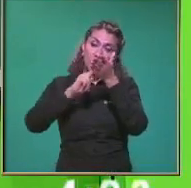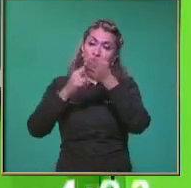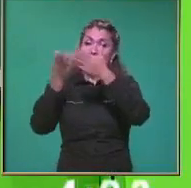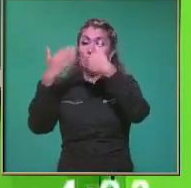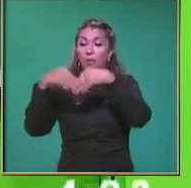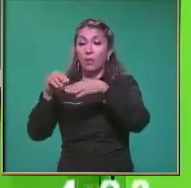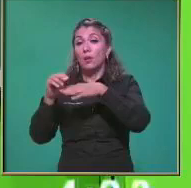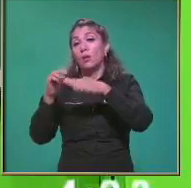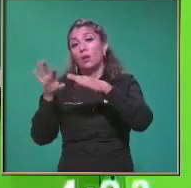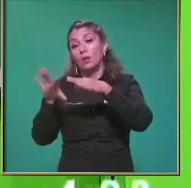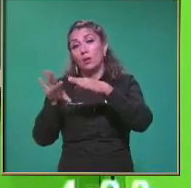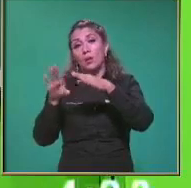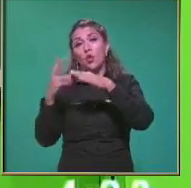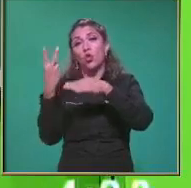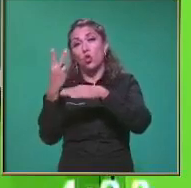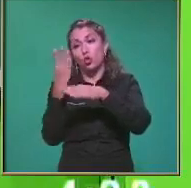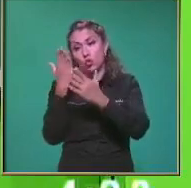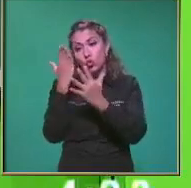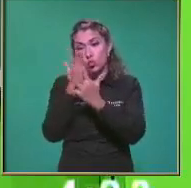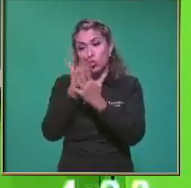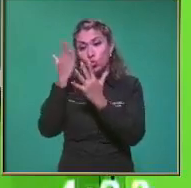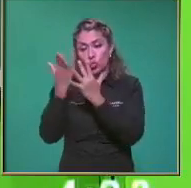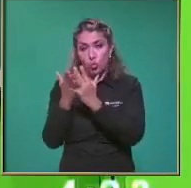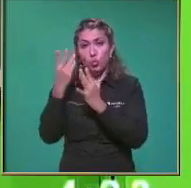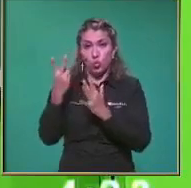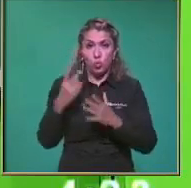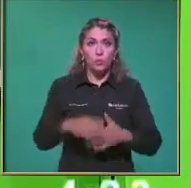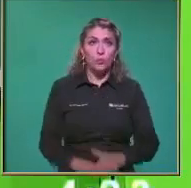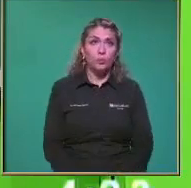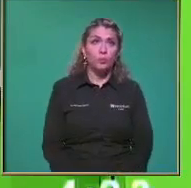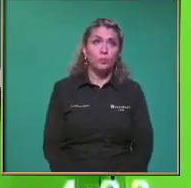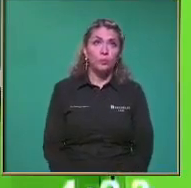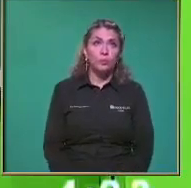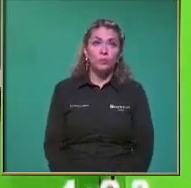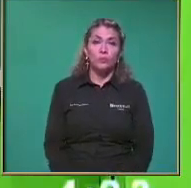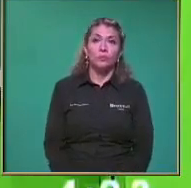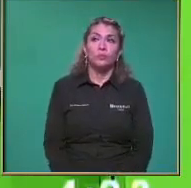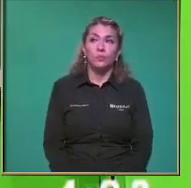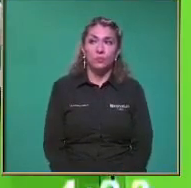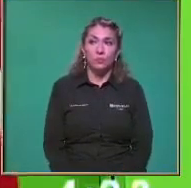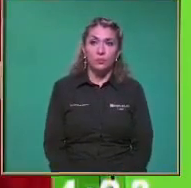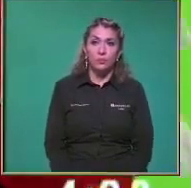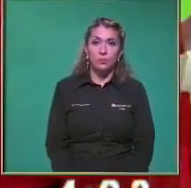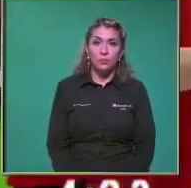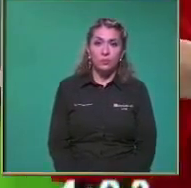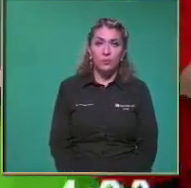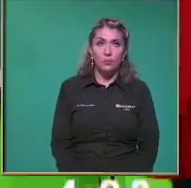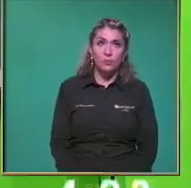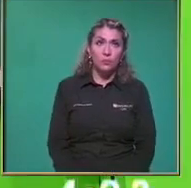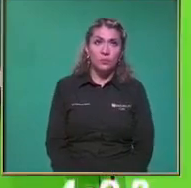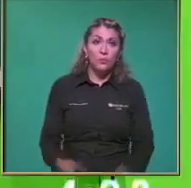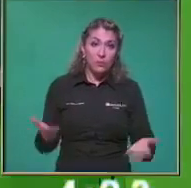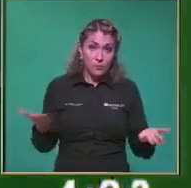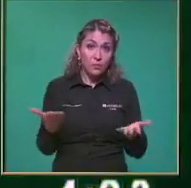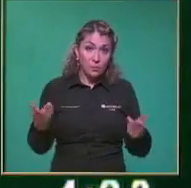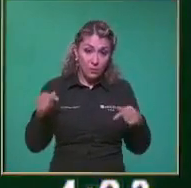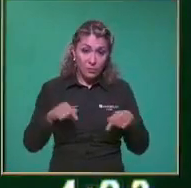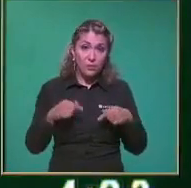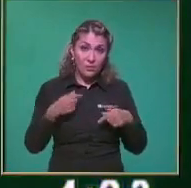arriba 1 porque solo tomé un pedazo. Muy bien, ¿se acuerdan que les dije al inicio que traía unos listones?